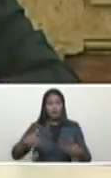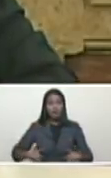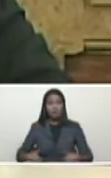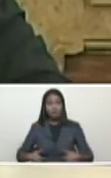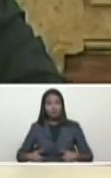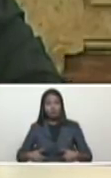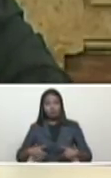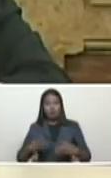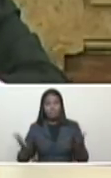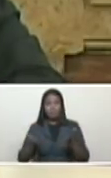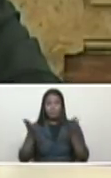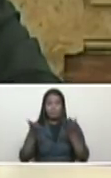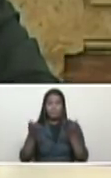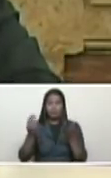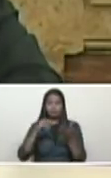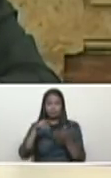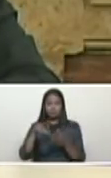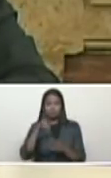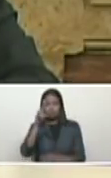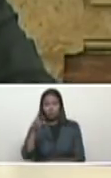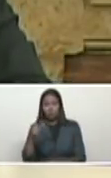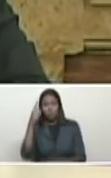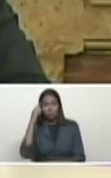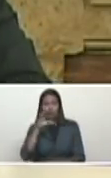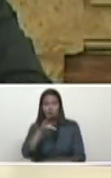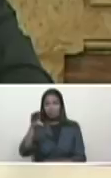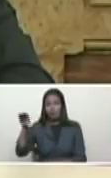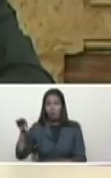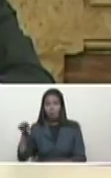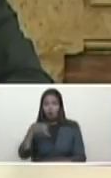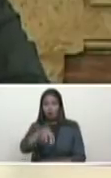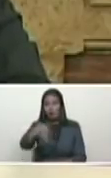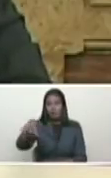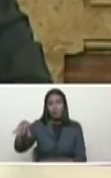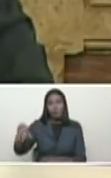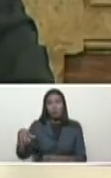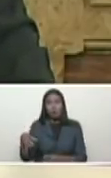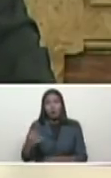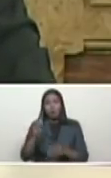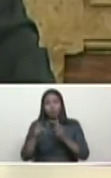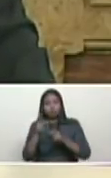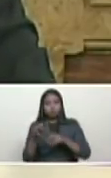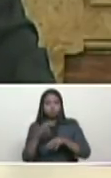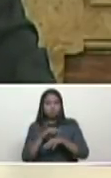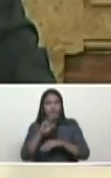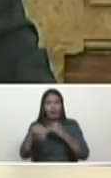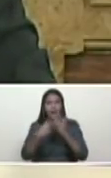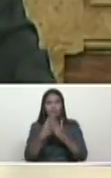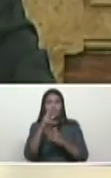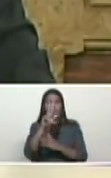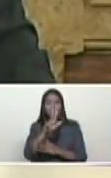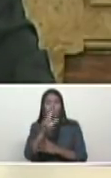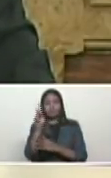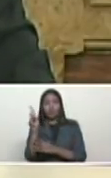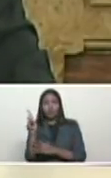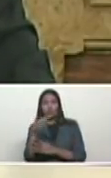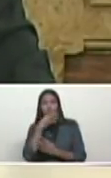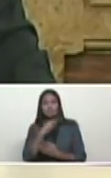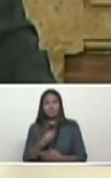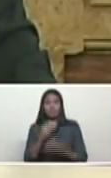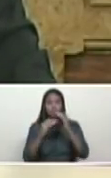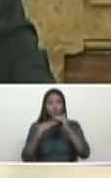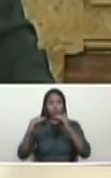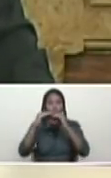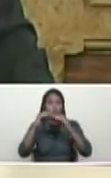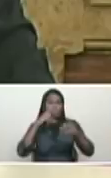iniciativas cada quien en su área de acción para garantizar de aquí al 31 de diciembre la mayor suma de estabilidad